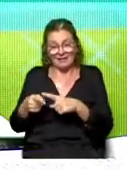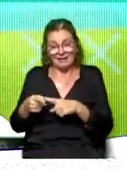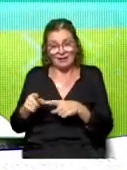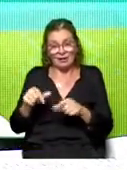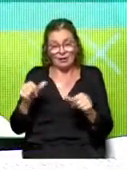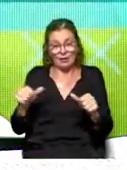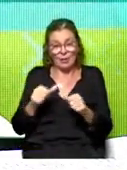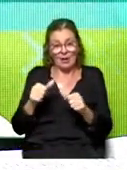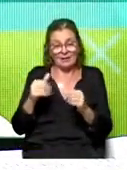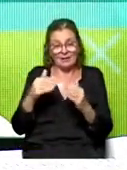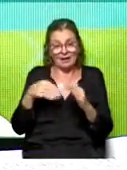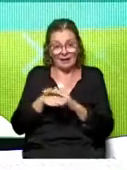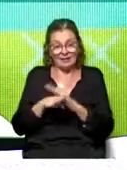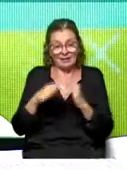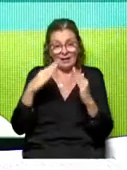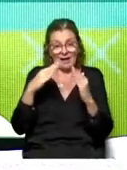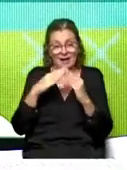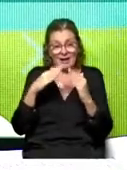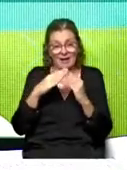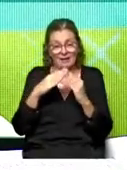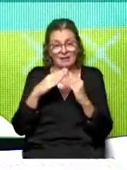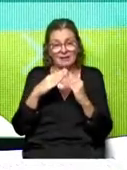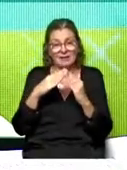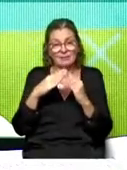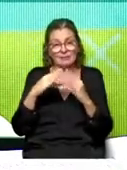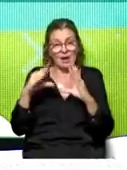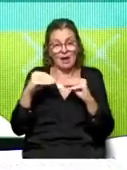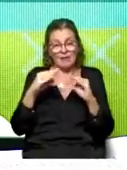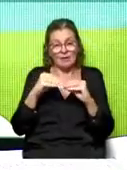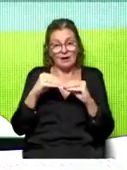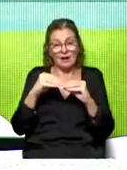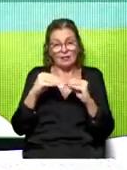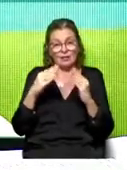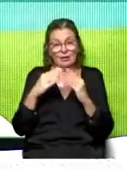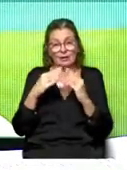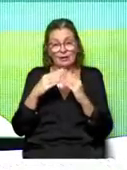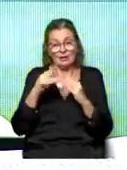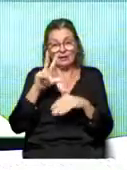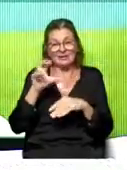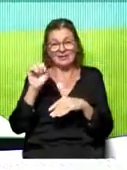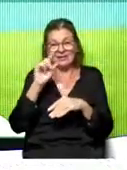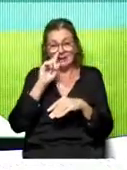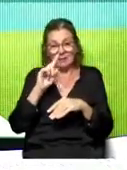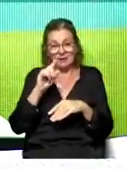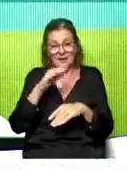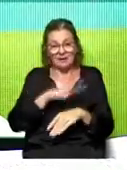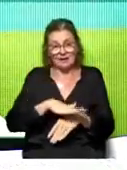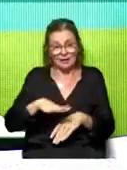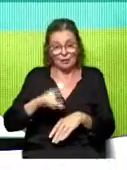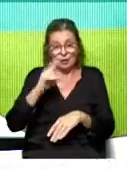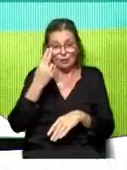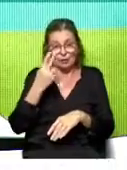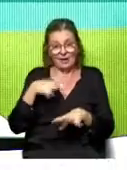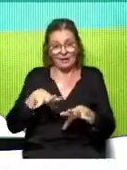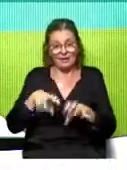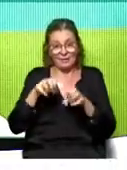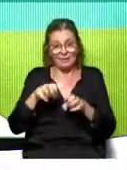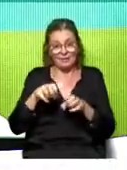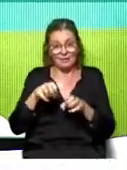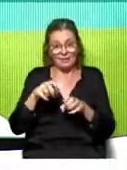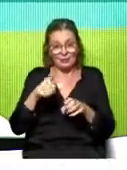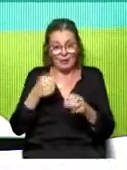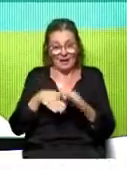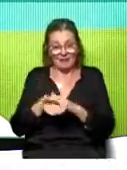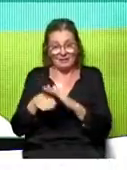accede a vivienda, y hoy ustedes van a tener a González hablando de vivienda, son 30.000 niños en el Uruguay que viven sin